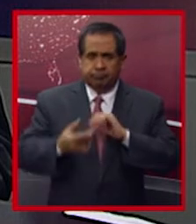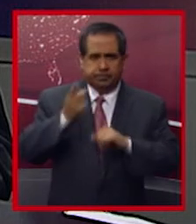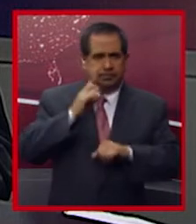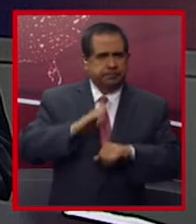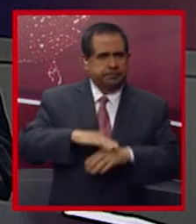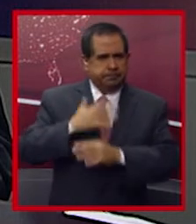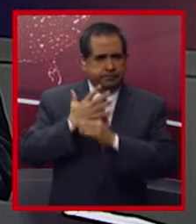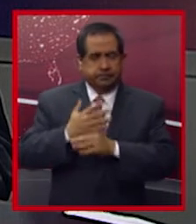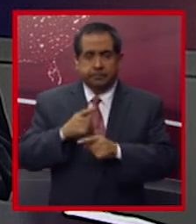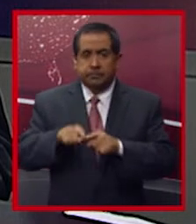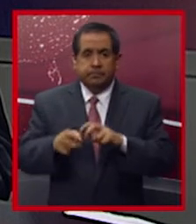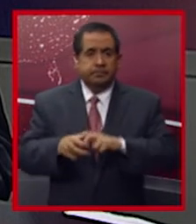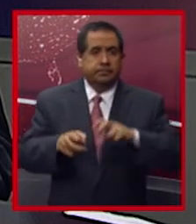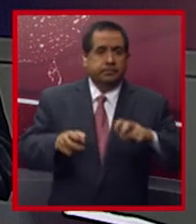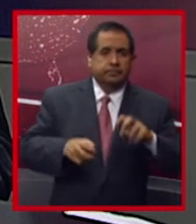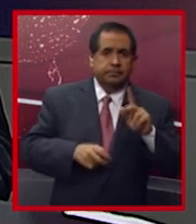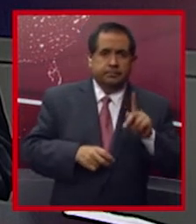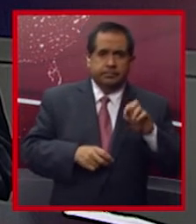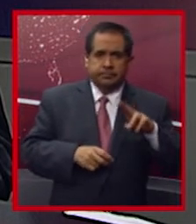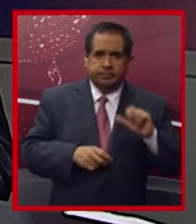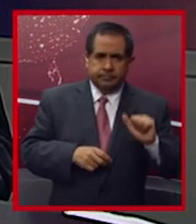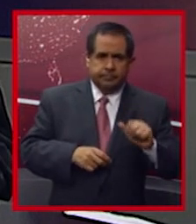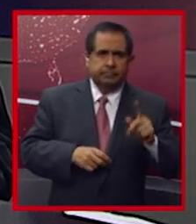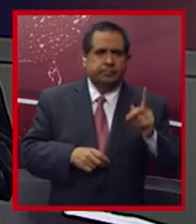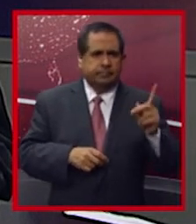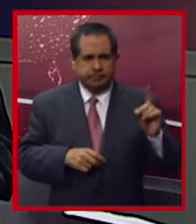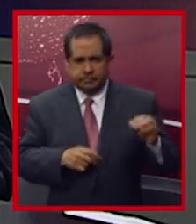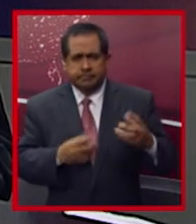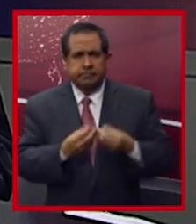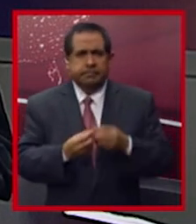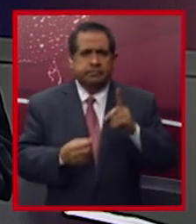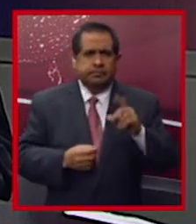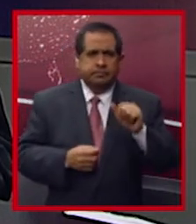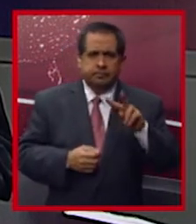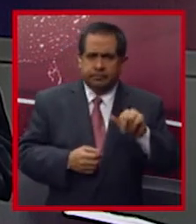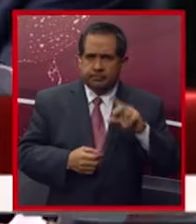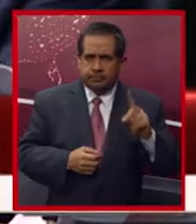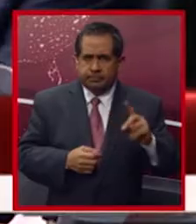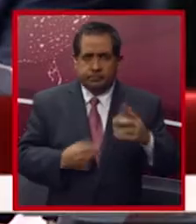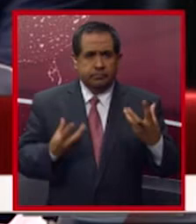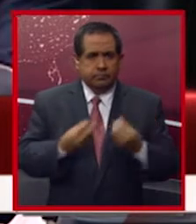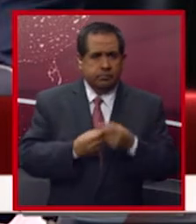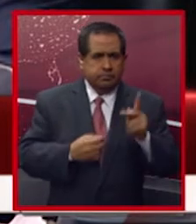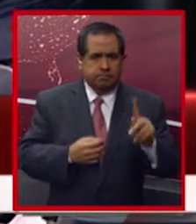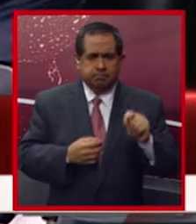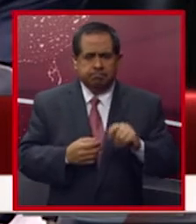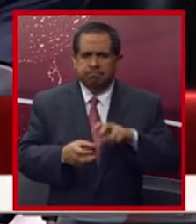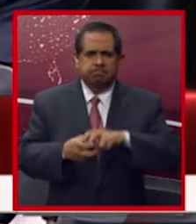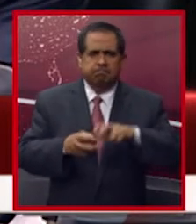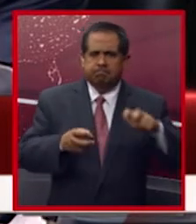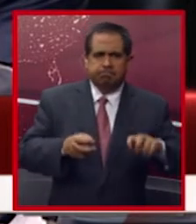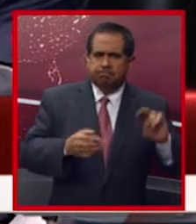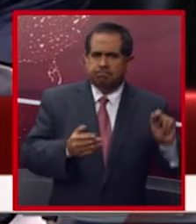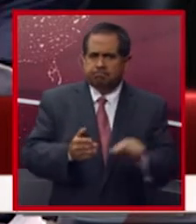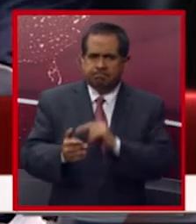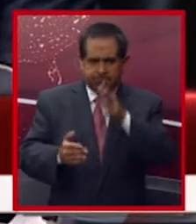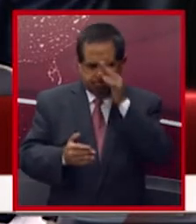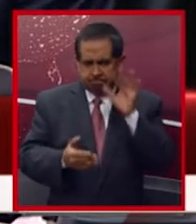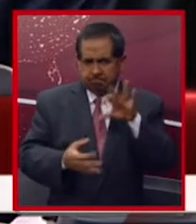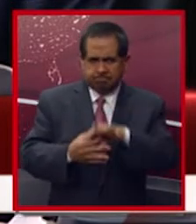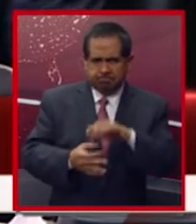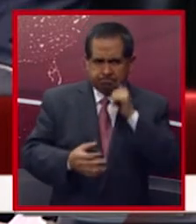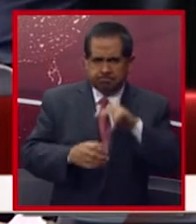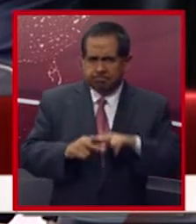con excepción de los secretarios Isidro Pedraza Chávez del PRD y David Monreal Ávila del Partido del Trabajo, quienes no firmaron el documento. De